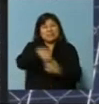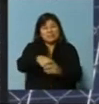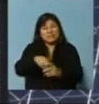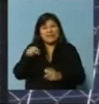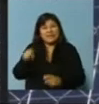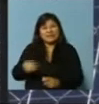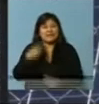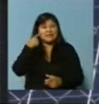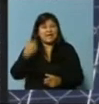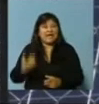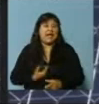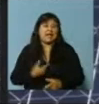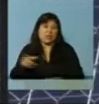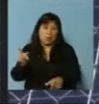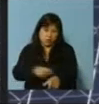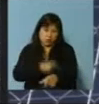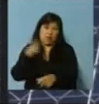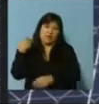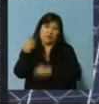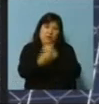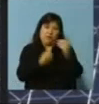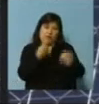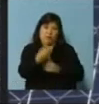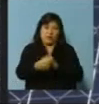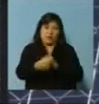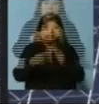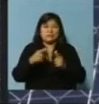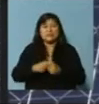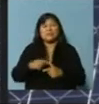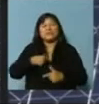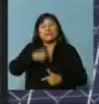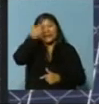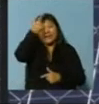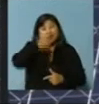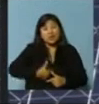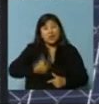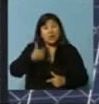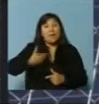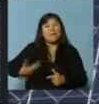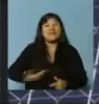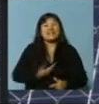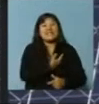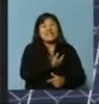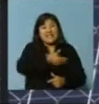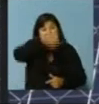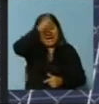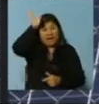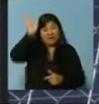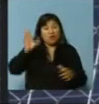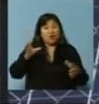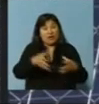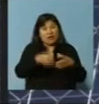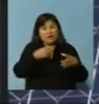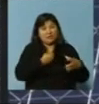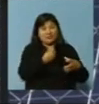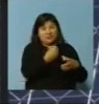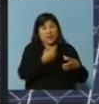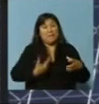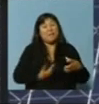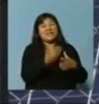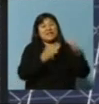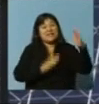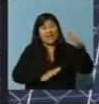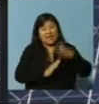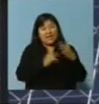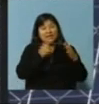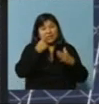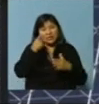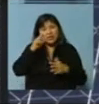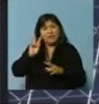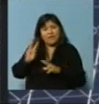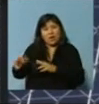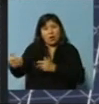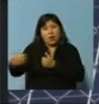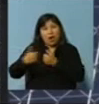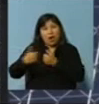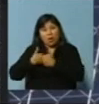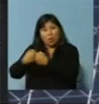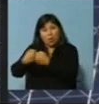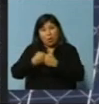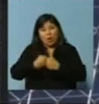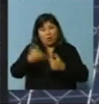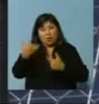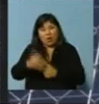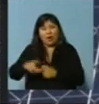presidente aborigen, si hay gestión, hay articulación, hay un logro y hay un objetivo